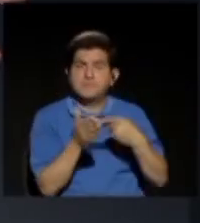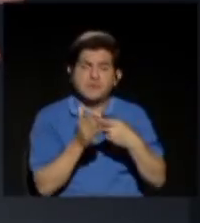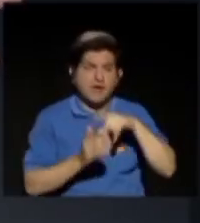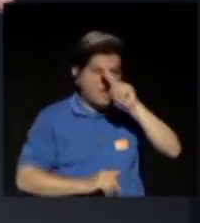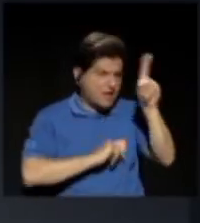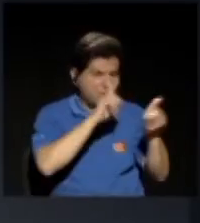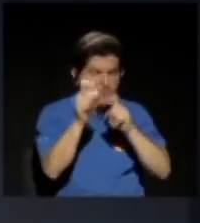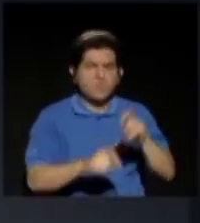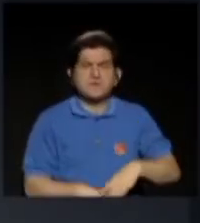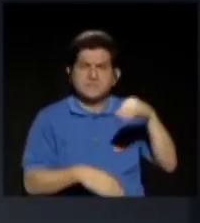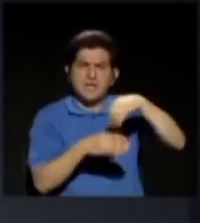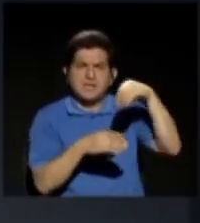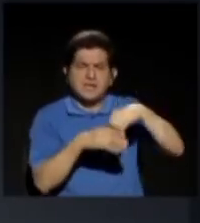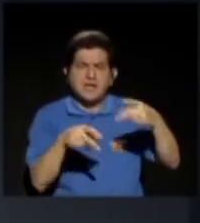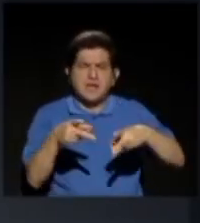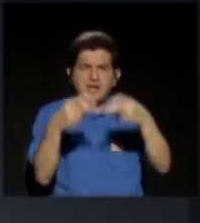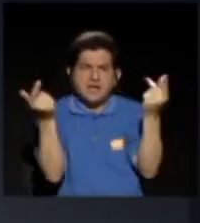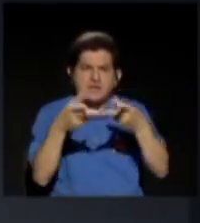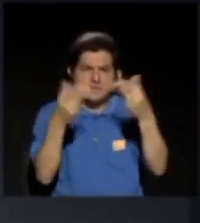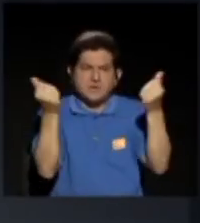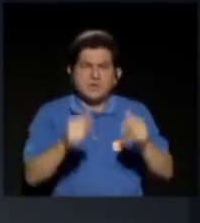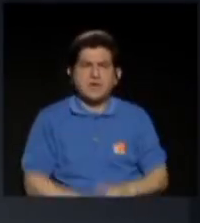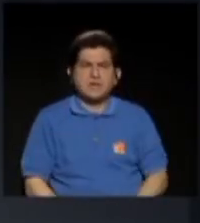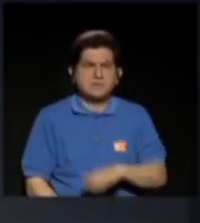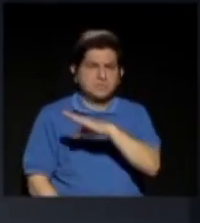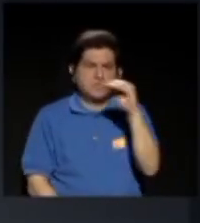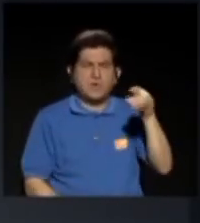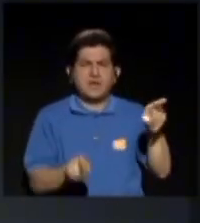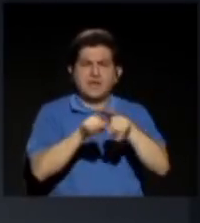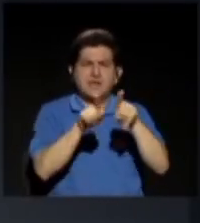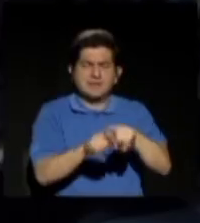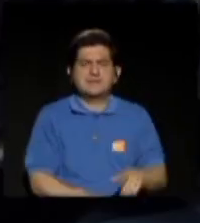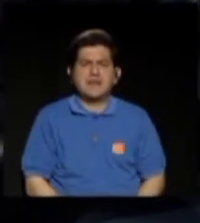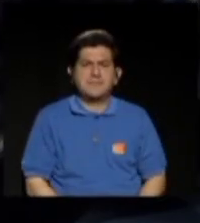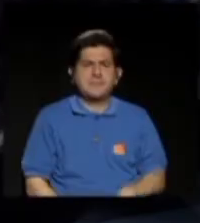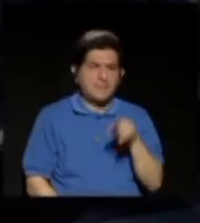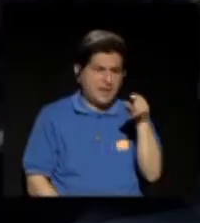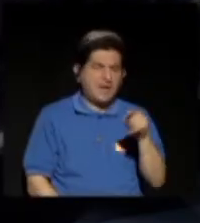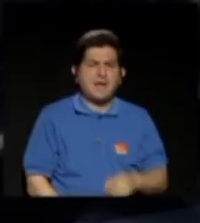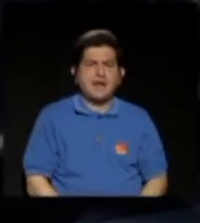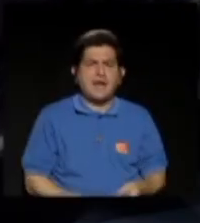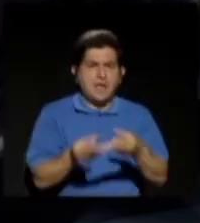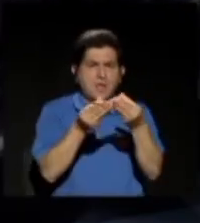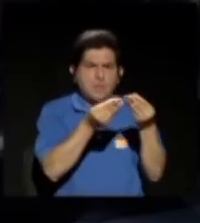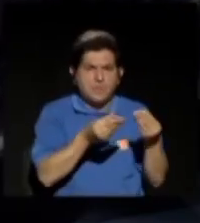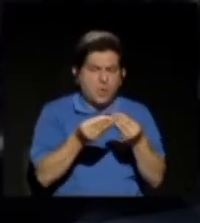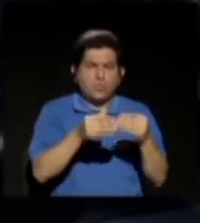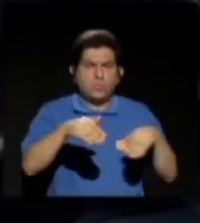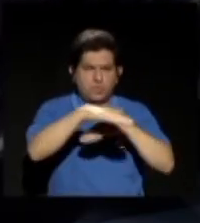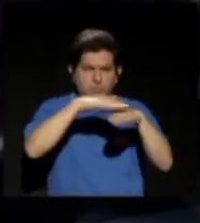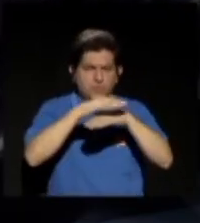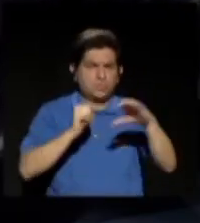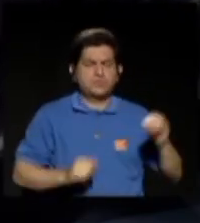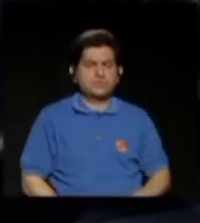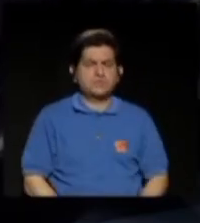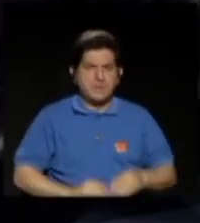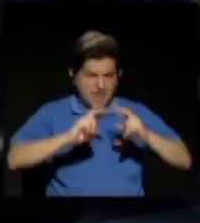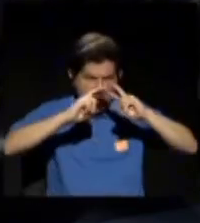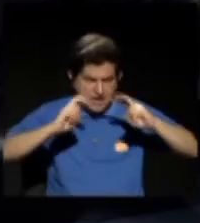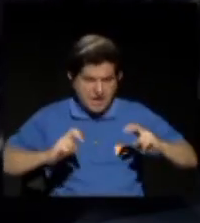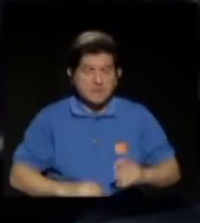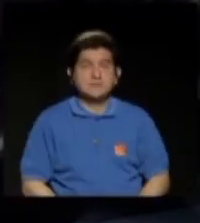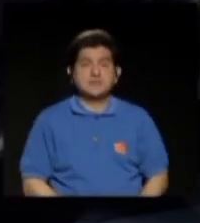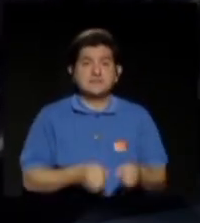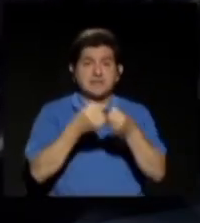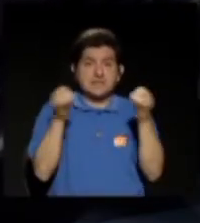encuesta de ingreso-gasto y las ponderaciones y la canasta. Sí, efectivamente, como usted lo menciona, Juan, si no hay una encuesta nacional